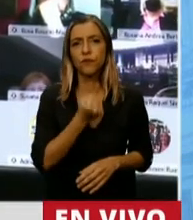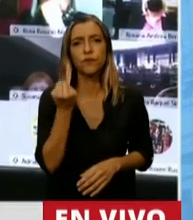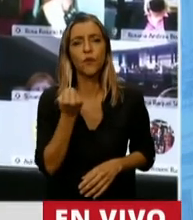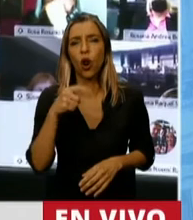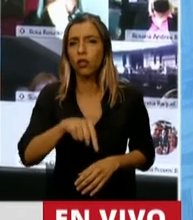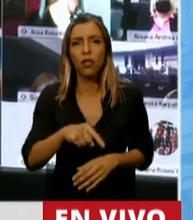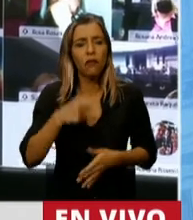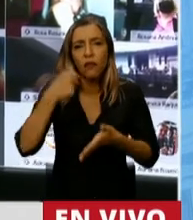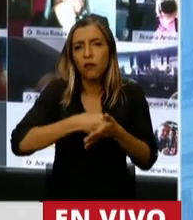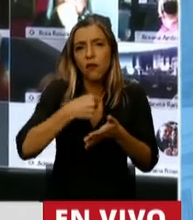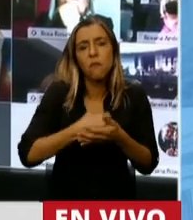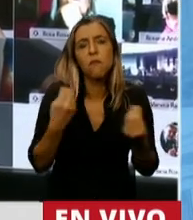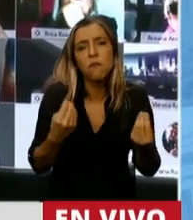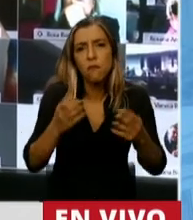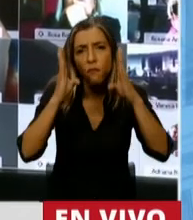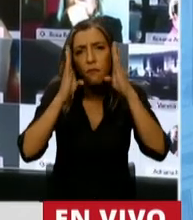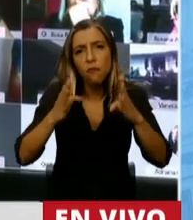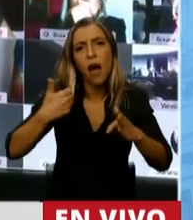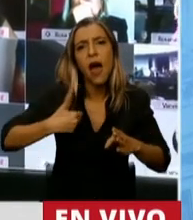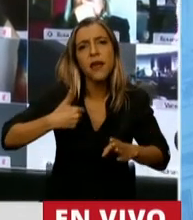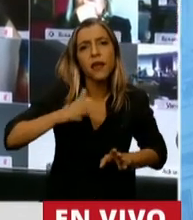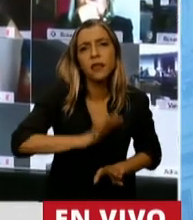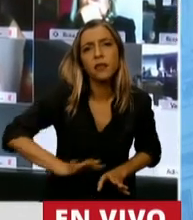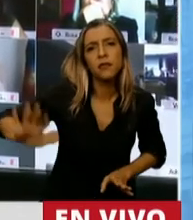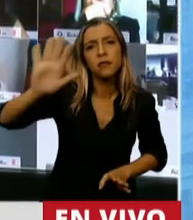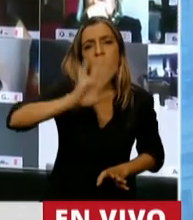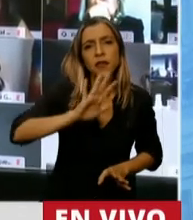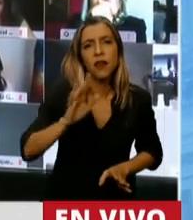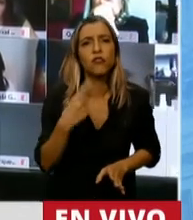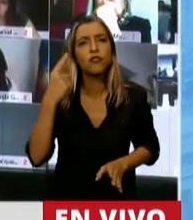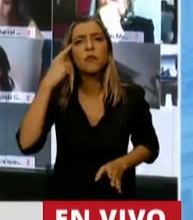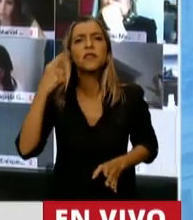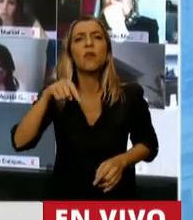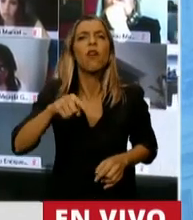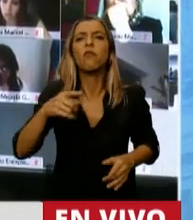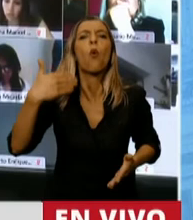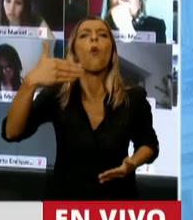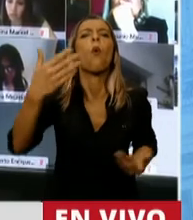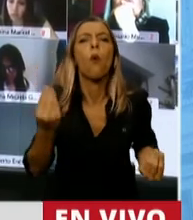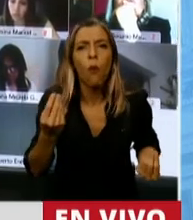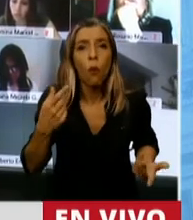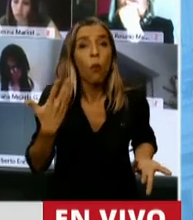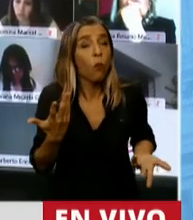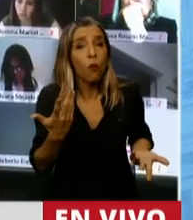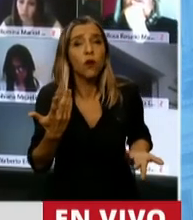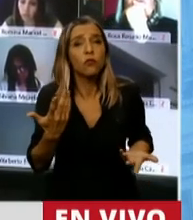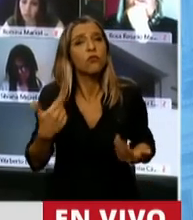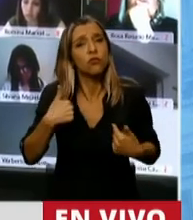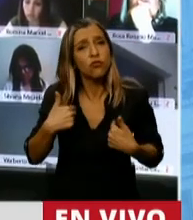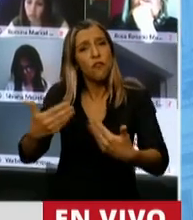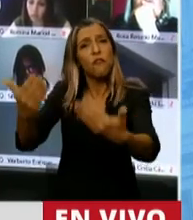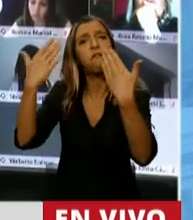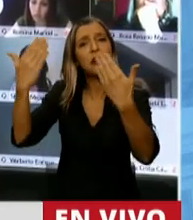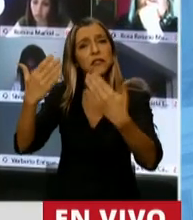a pelear por la Argentina? ¿Cuándo? ¿Cuándo vemos, y la verdad felicito al pueblo uruguayo,